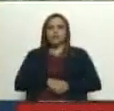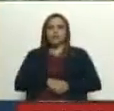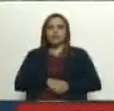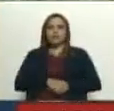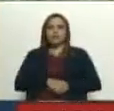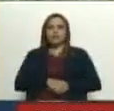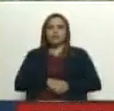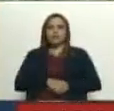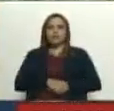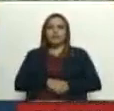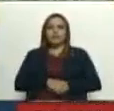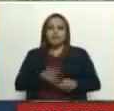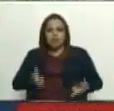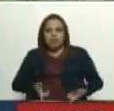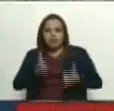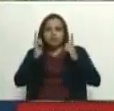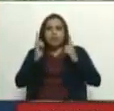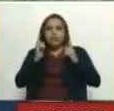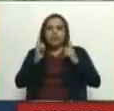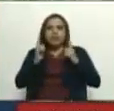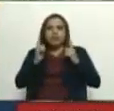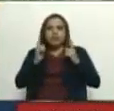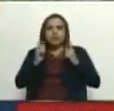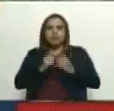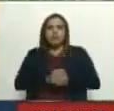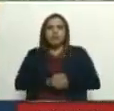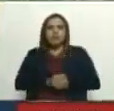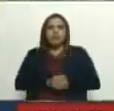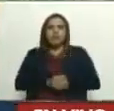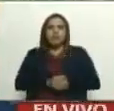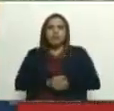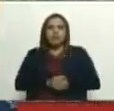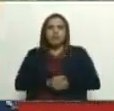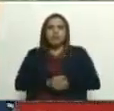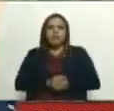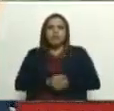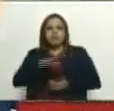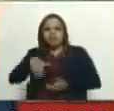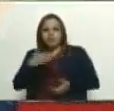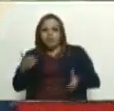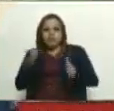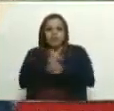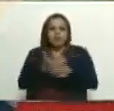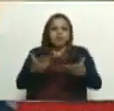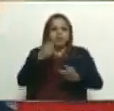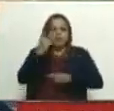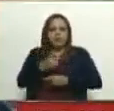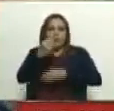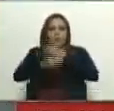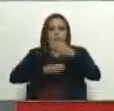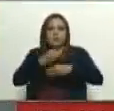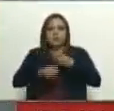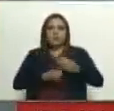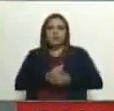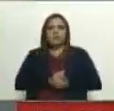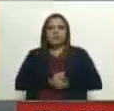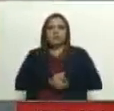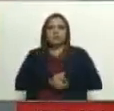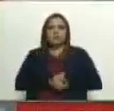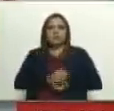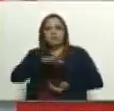Y que nos lleva a una aproximación de qué es lo que debemos hacer para